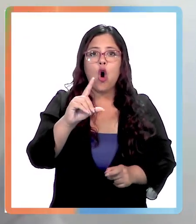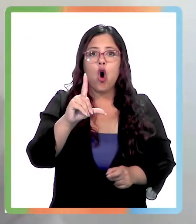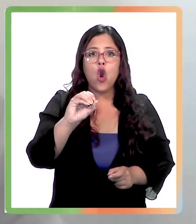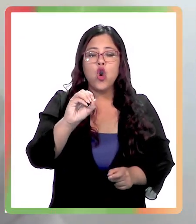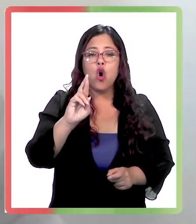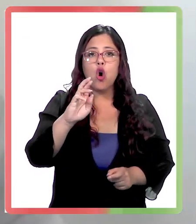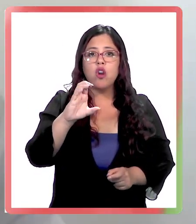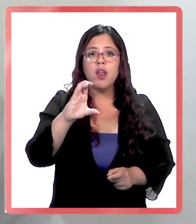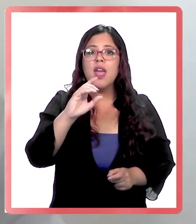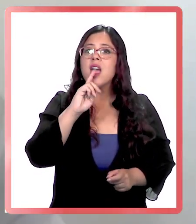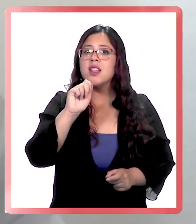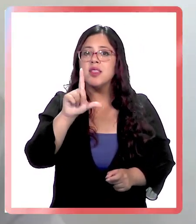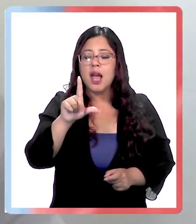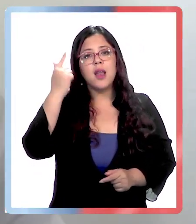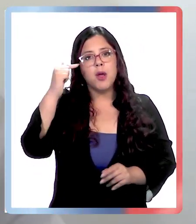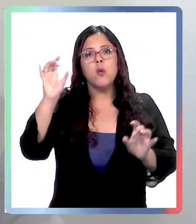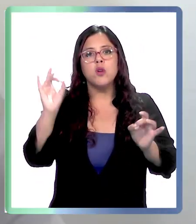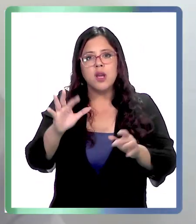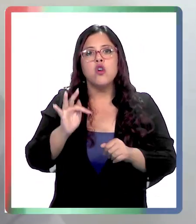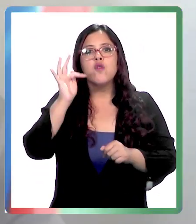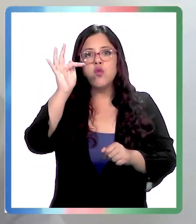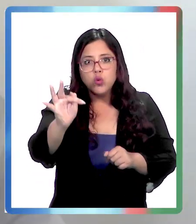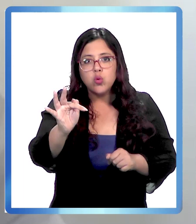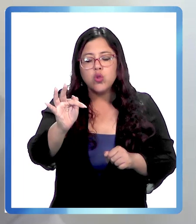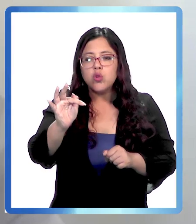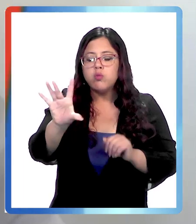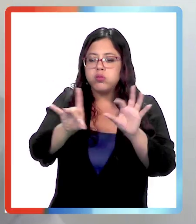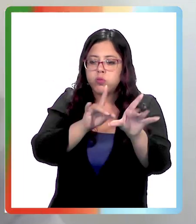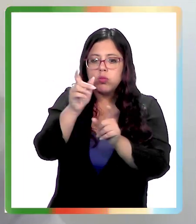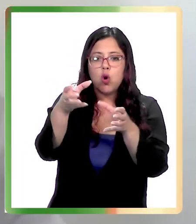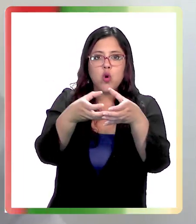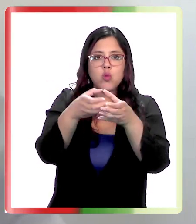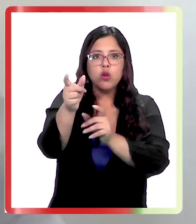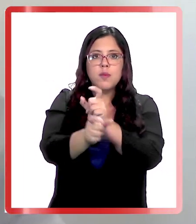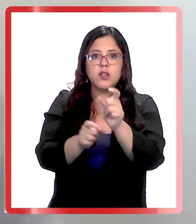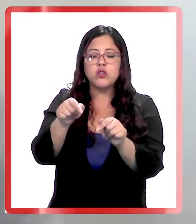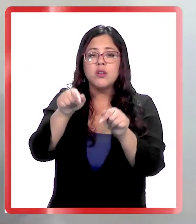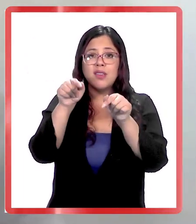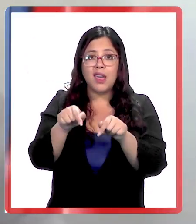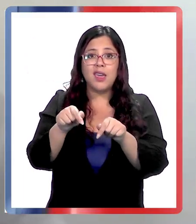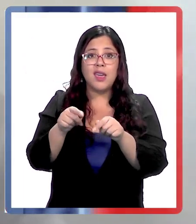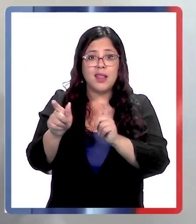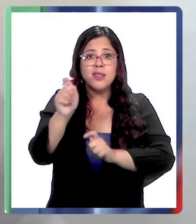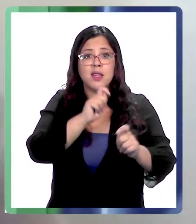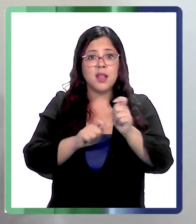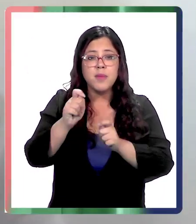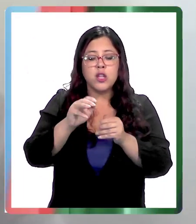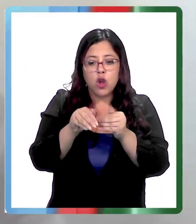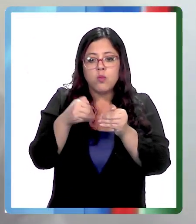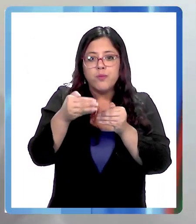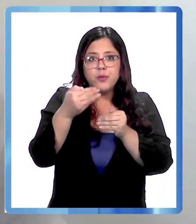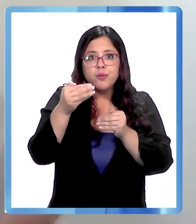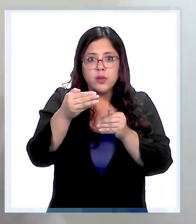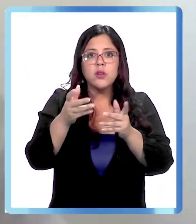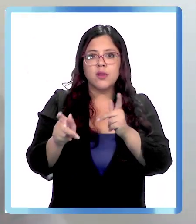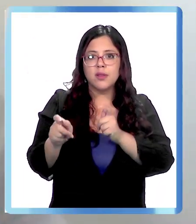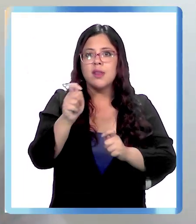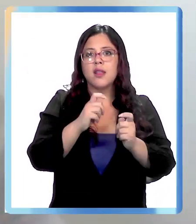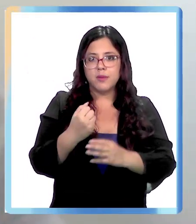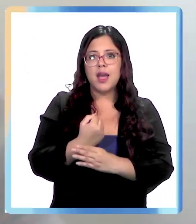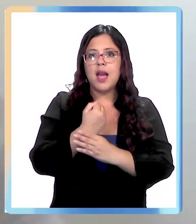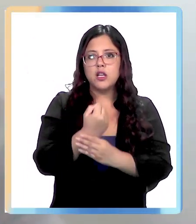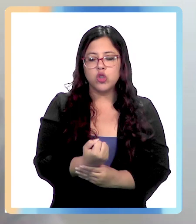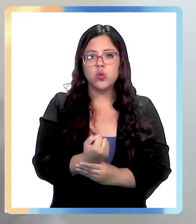colorectal, pero probablemente va a haber algún grupo de pacientes en los cuales la inmunoterapia en los próximos años va a ser el